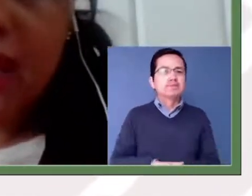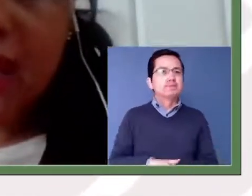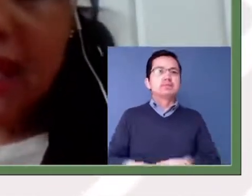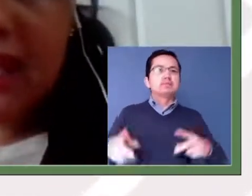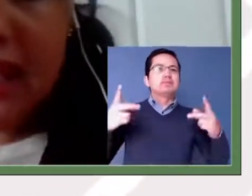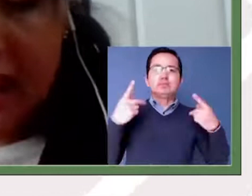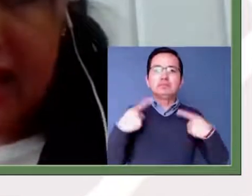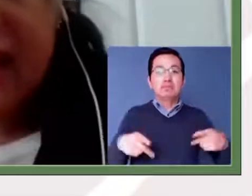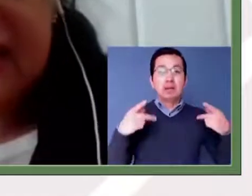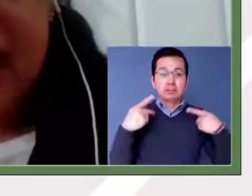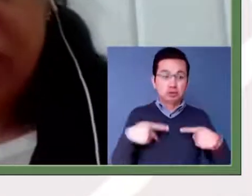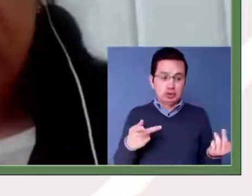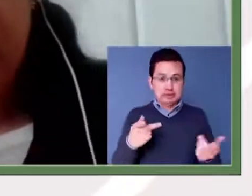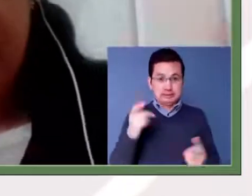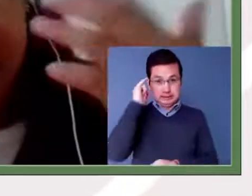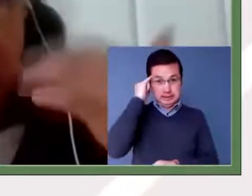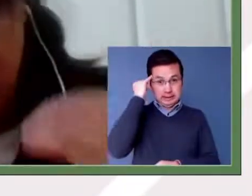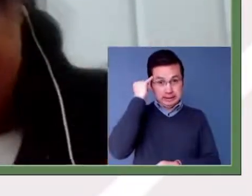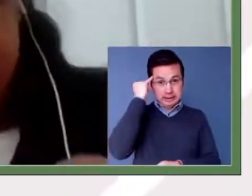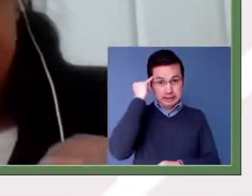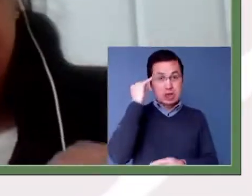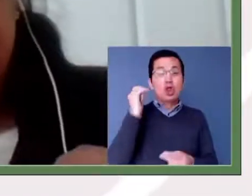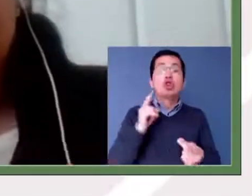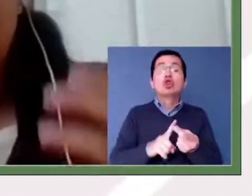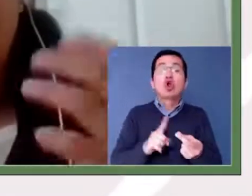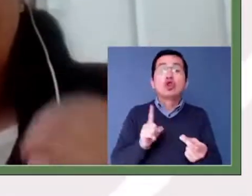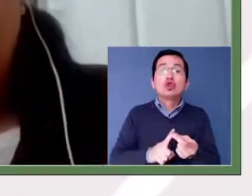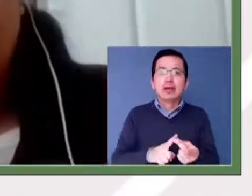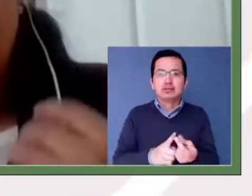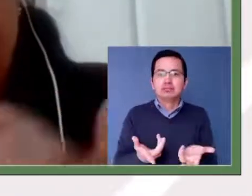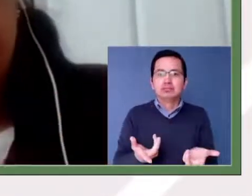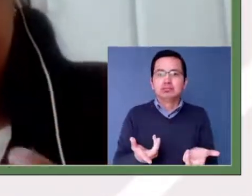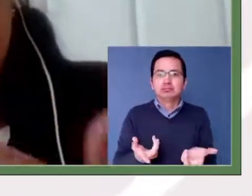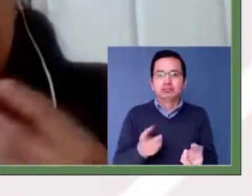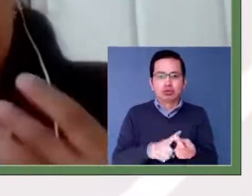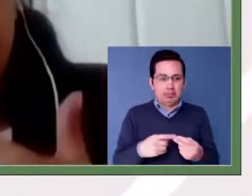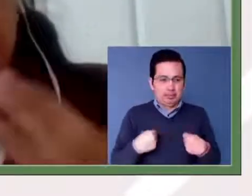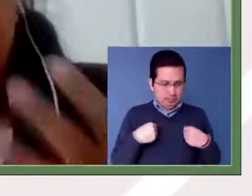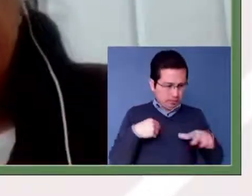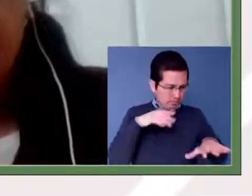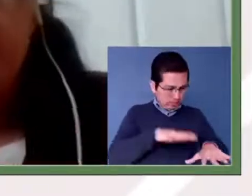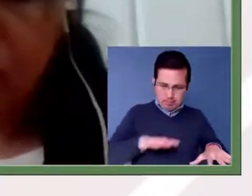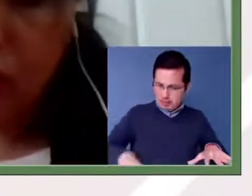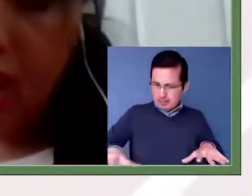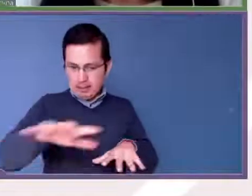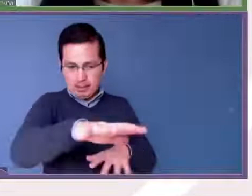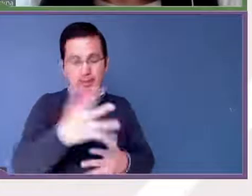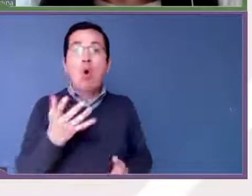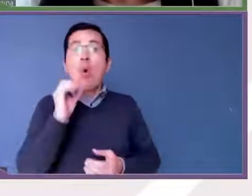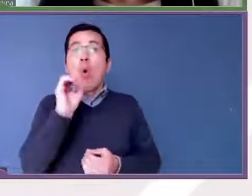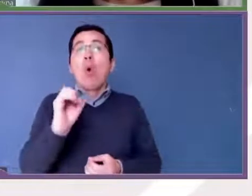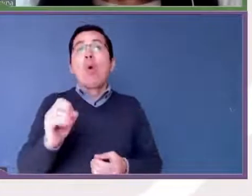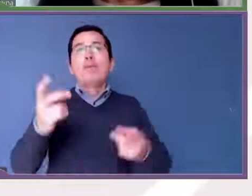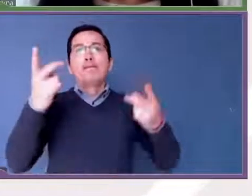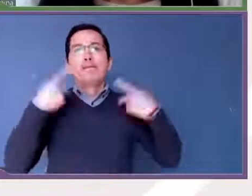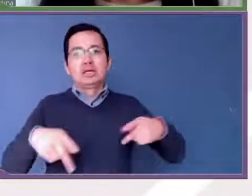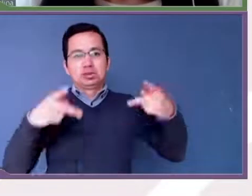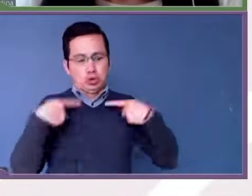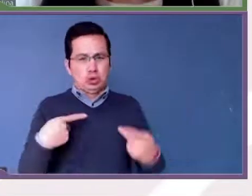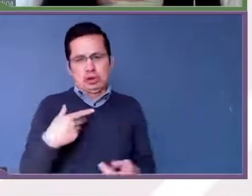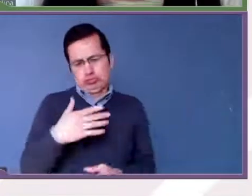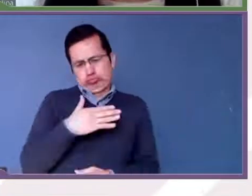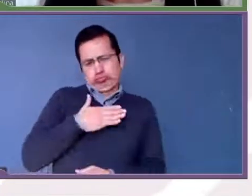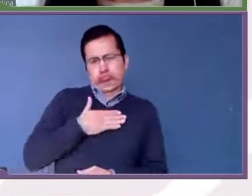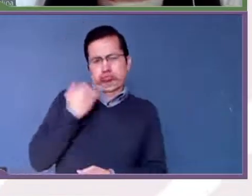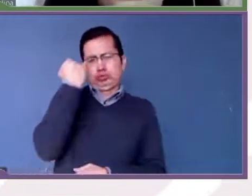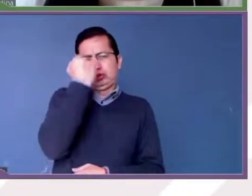población indígena, tanto que se autopercibe como las personas que hablan alguna lengua